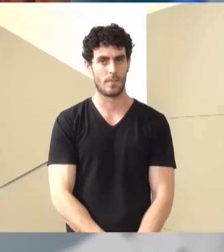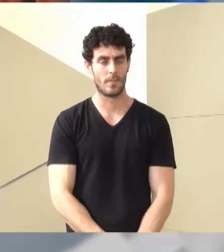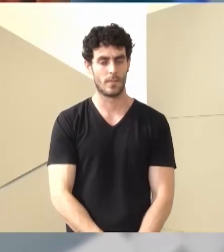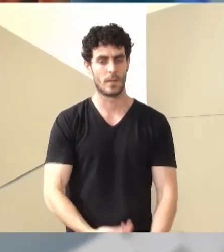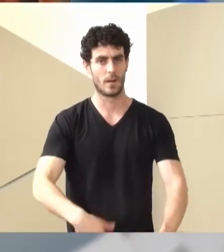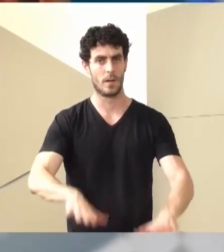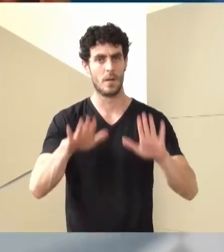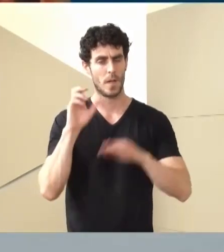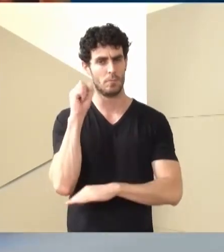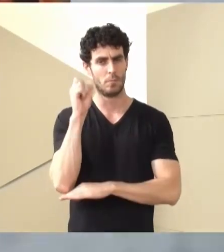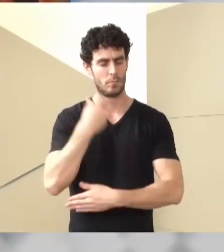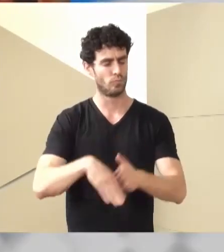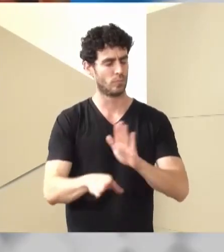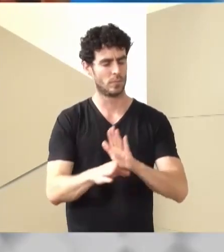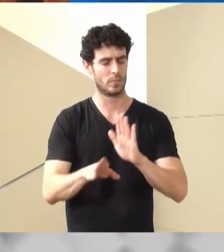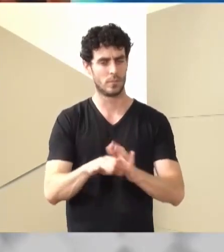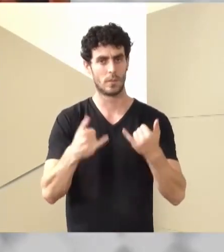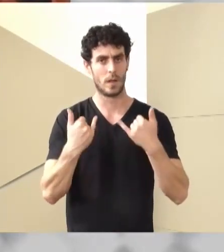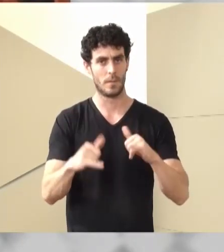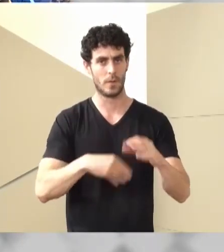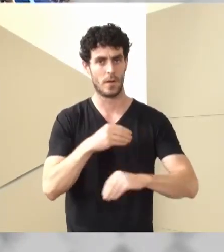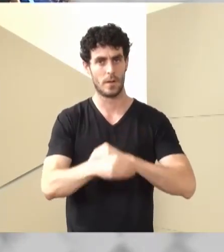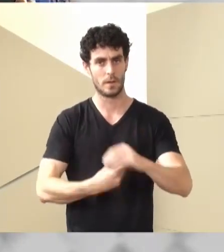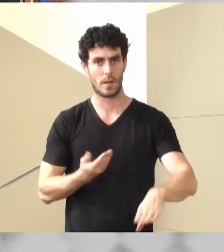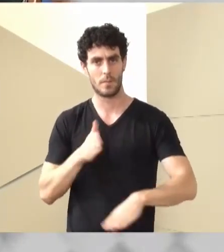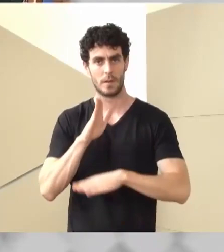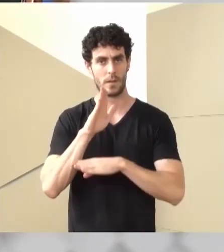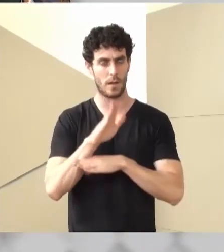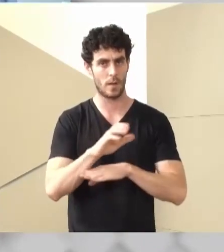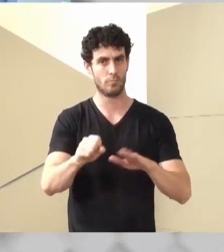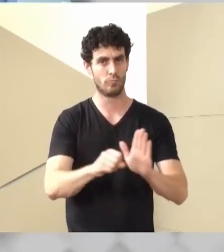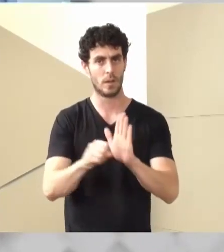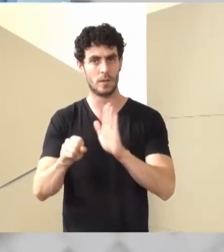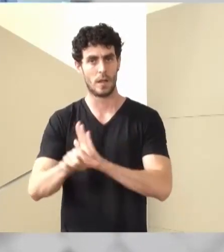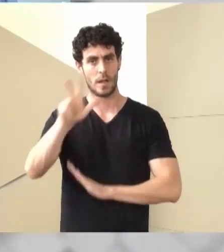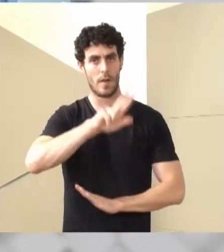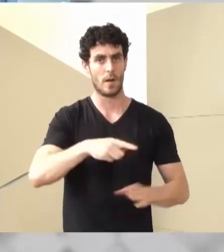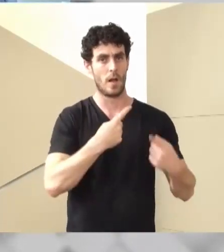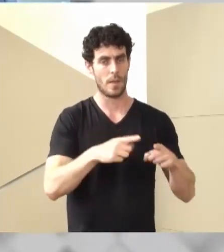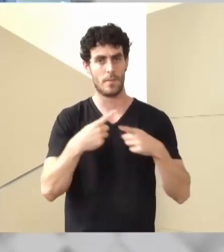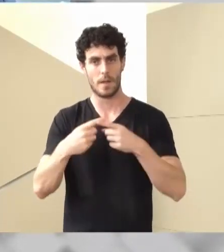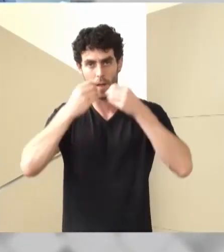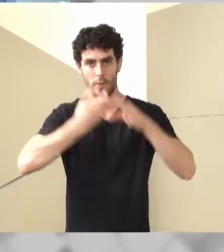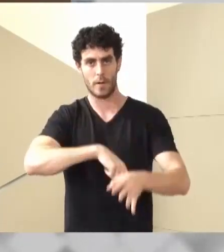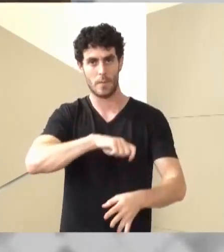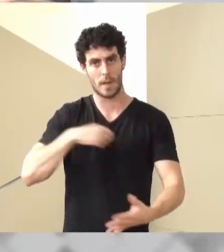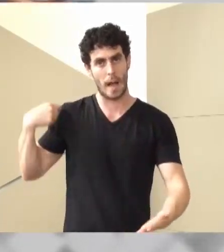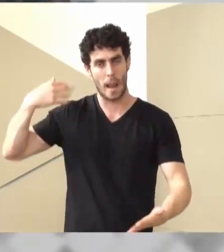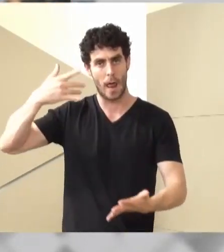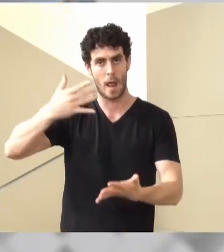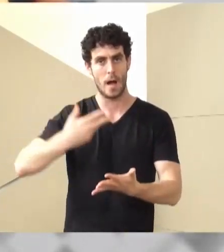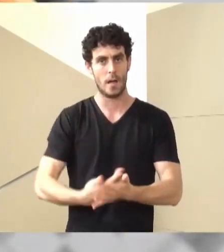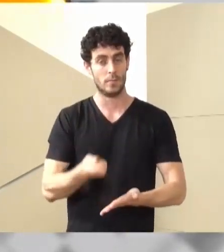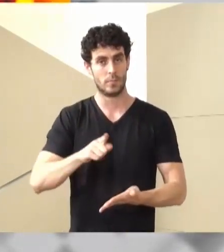Pero el acto seguía y durante el evento se han llevado a cabo una representación de las diferentes enseñas nacionales que han sido parte de la historia de España. Y